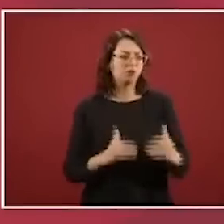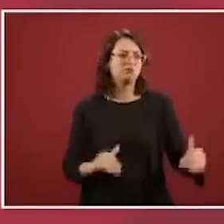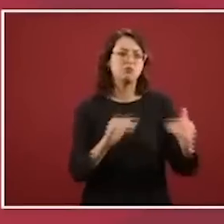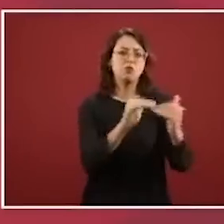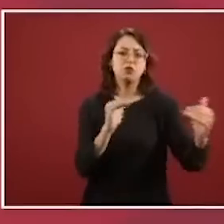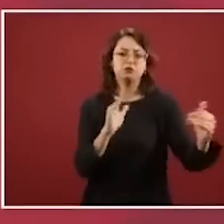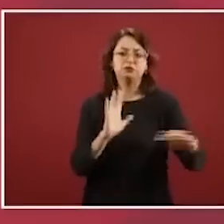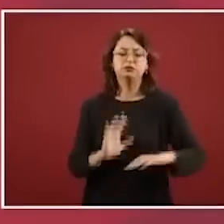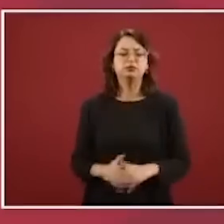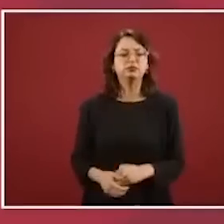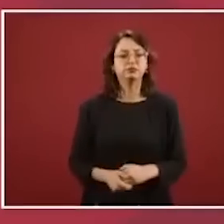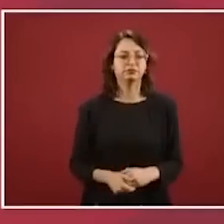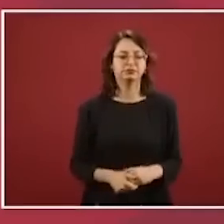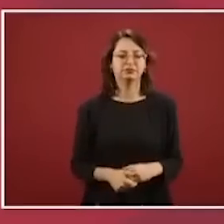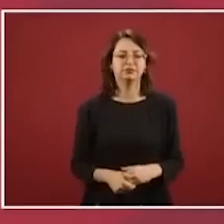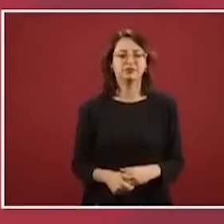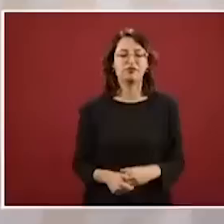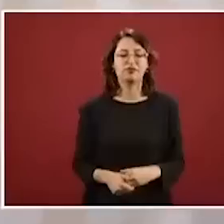Trato igual.